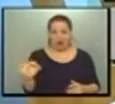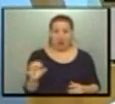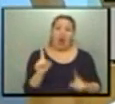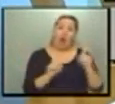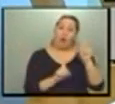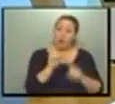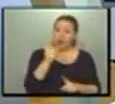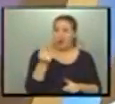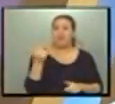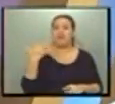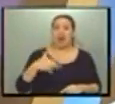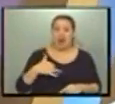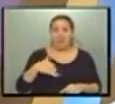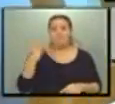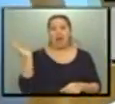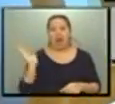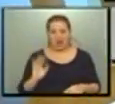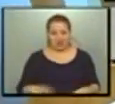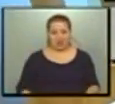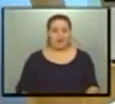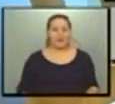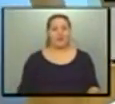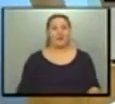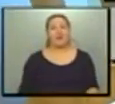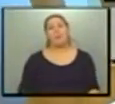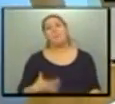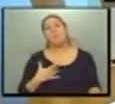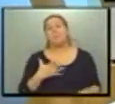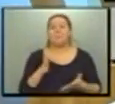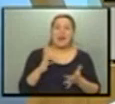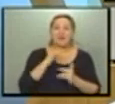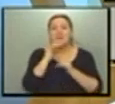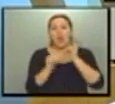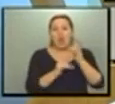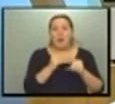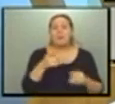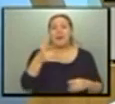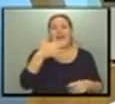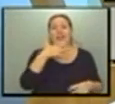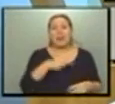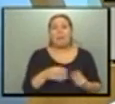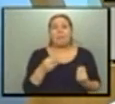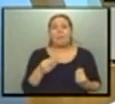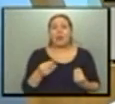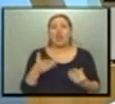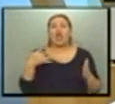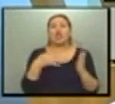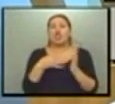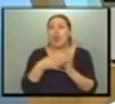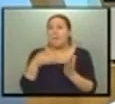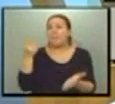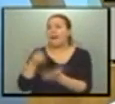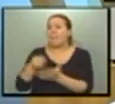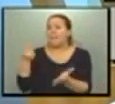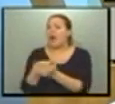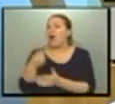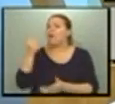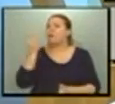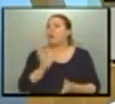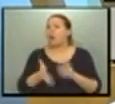Sí, ahí está. Sí. Bueno, ahí le dimos más o menos una noción de por qué cuando va al shopping termina pagando un jean que sale